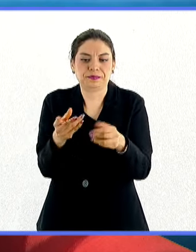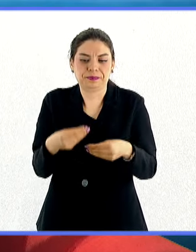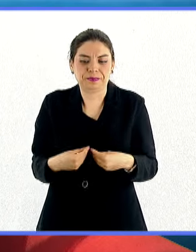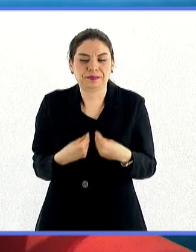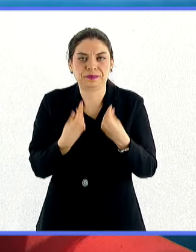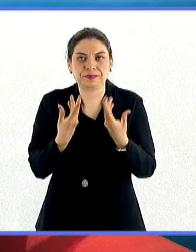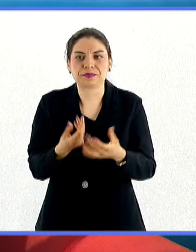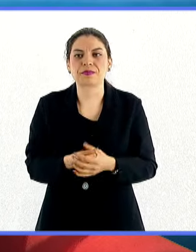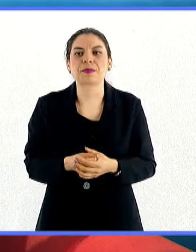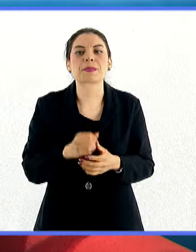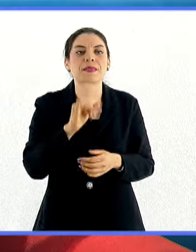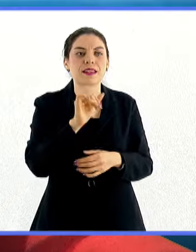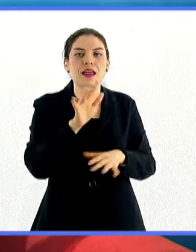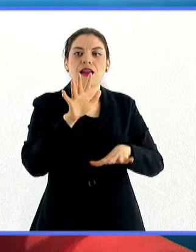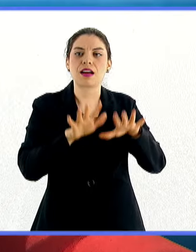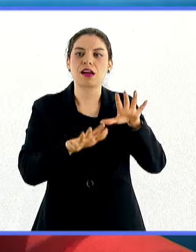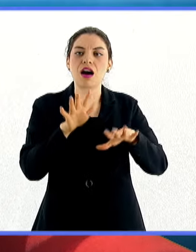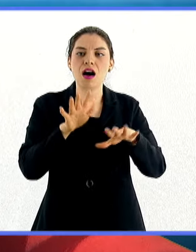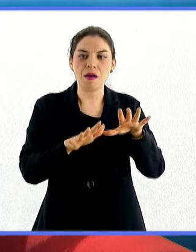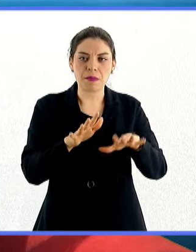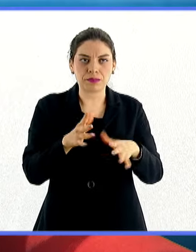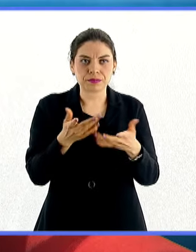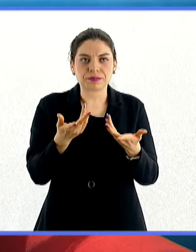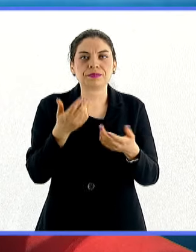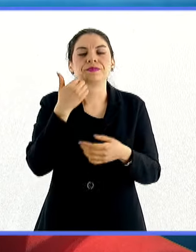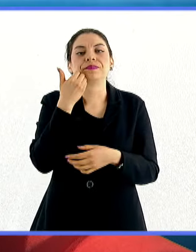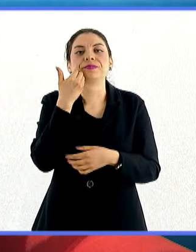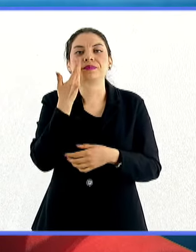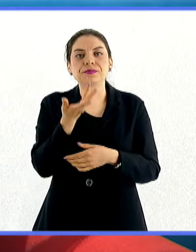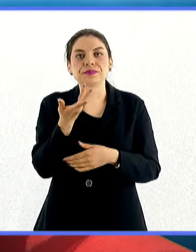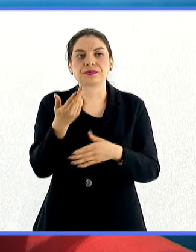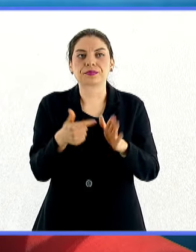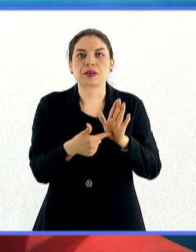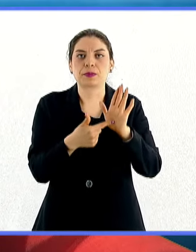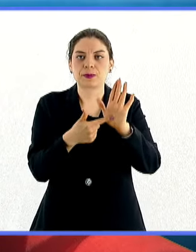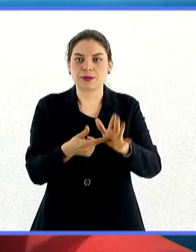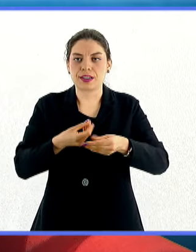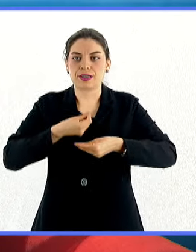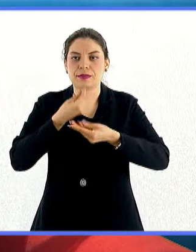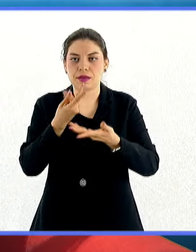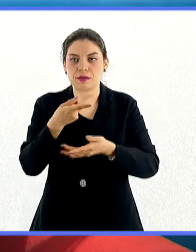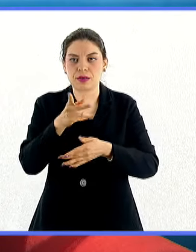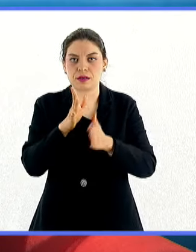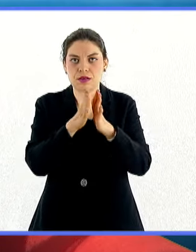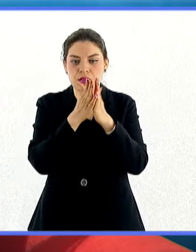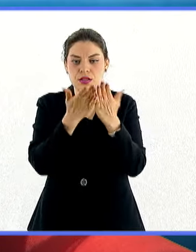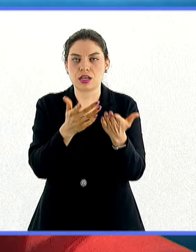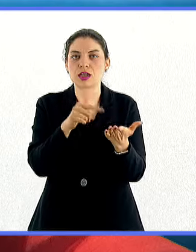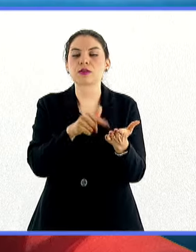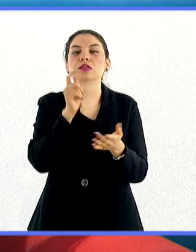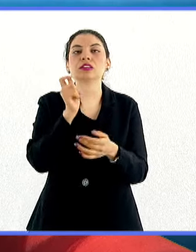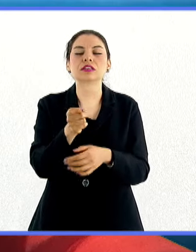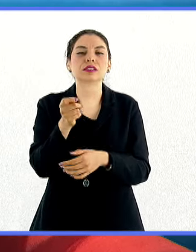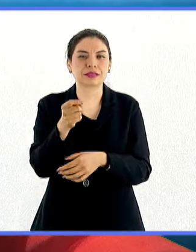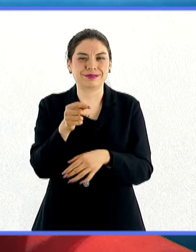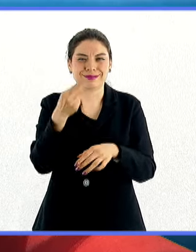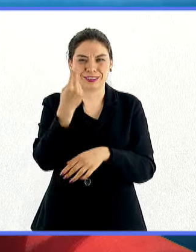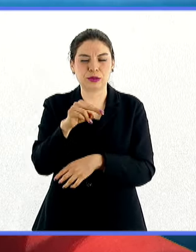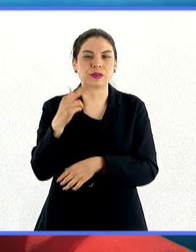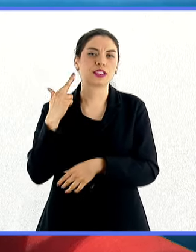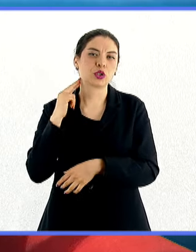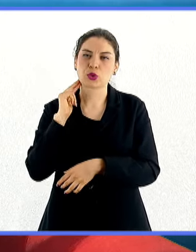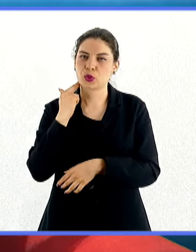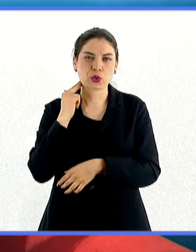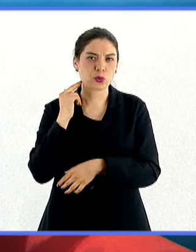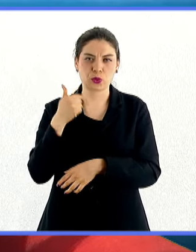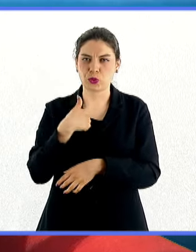y hay quienes no nos atrevemos quizás a escribirlo, a narrarlo de esta manera, pero este libro, No soy un robot, es una posibilidad de entendernos